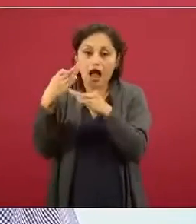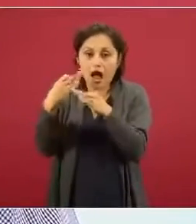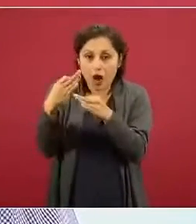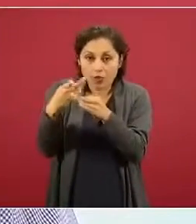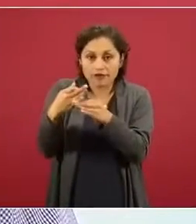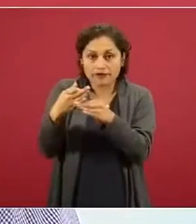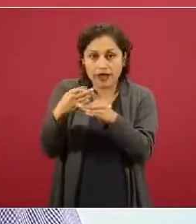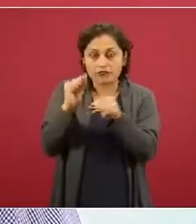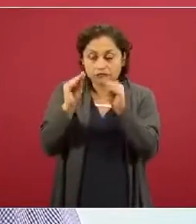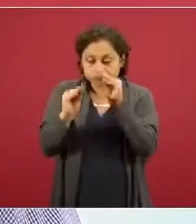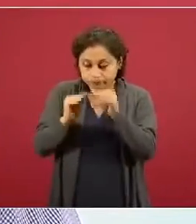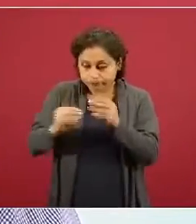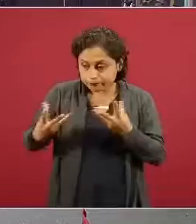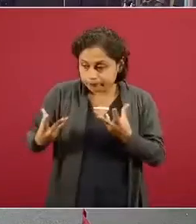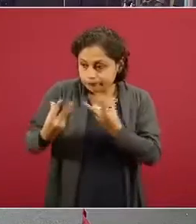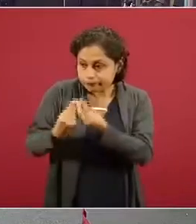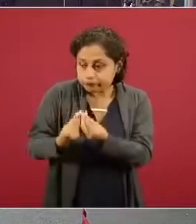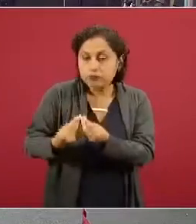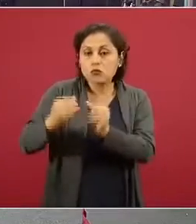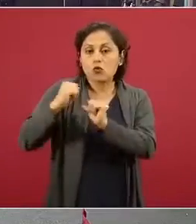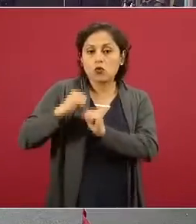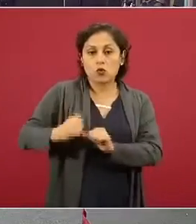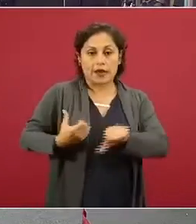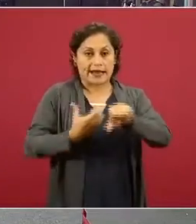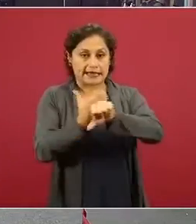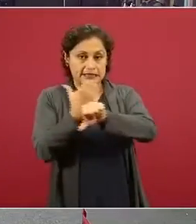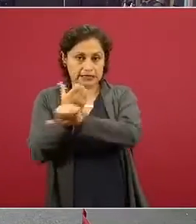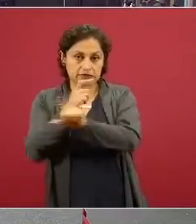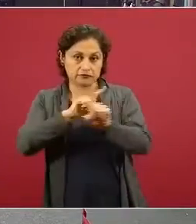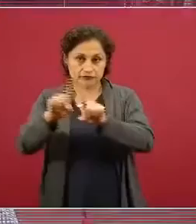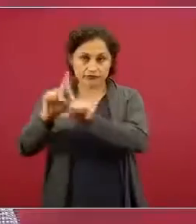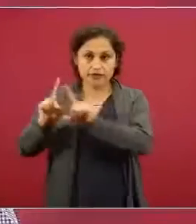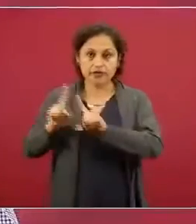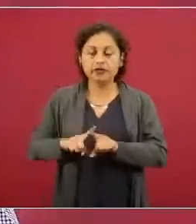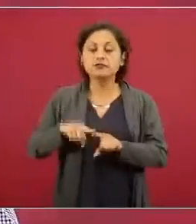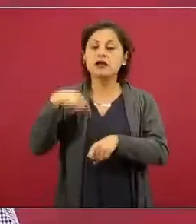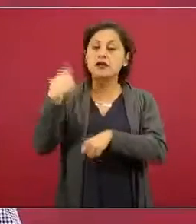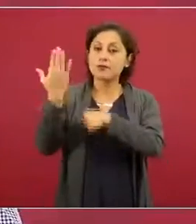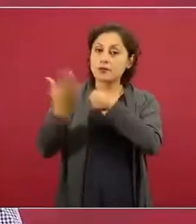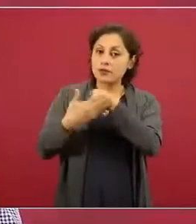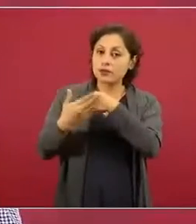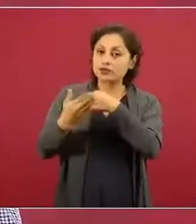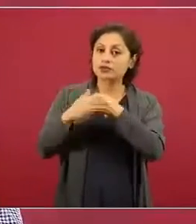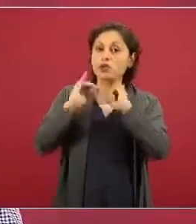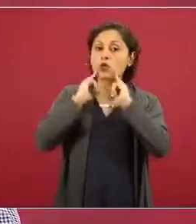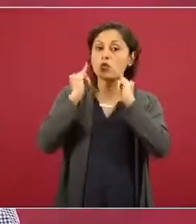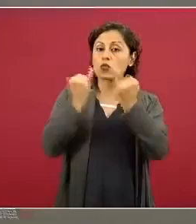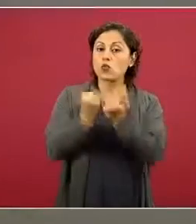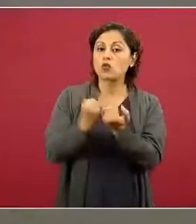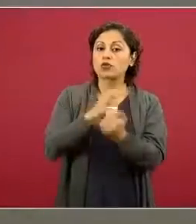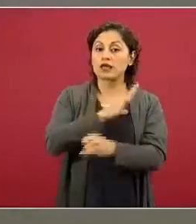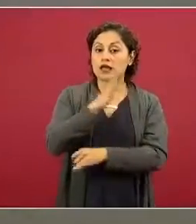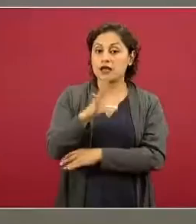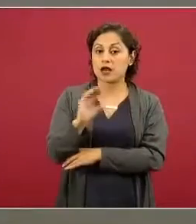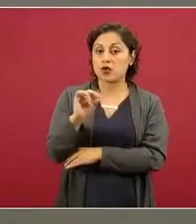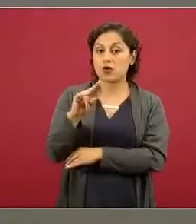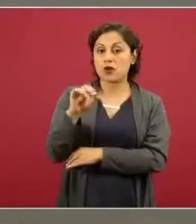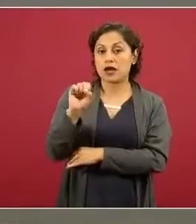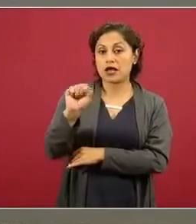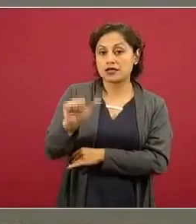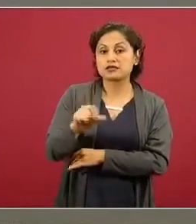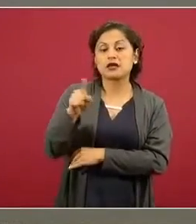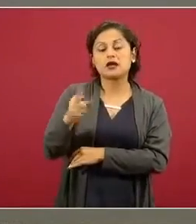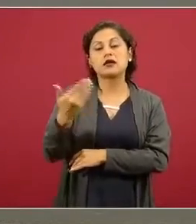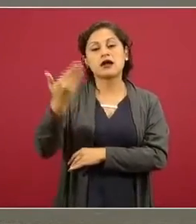estados, estamos trabajando con eso, se va a presentar también como acuerdo en la sesión general del CONASA, fue ahora en la Comisión de Salud